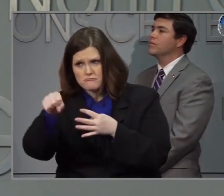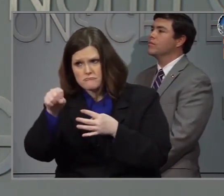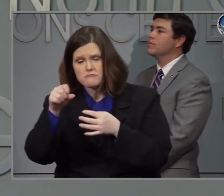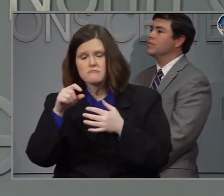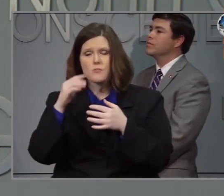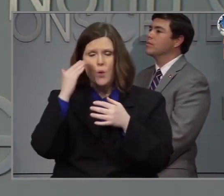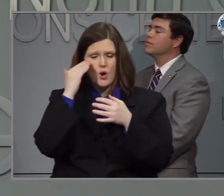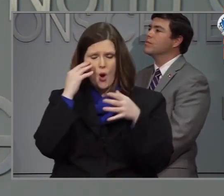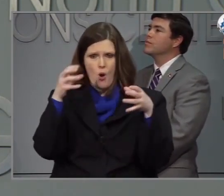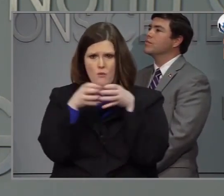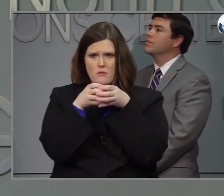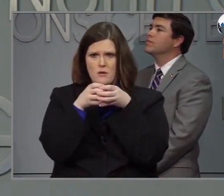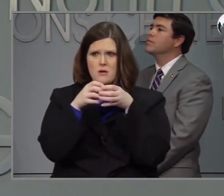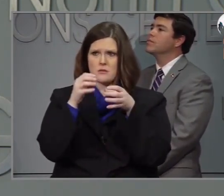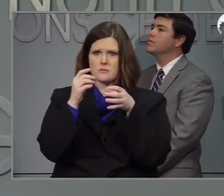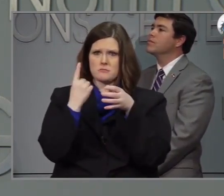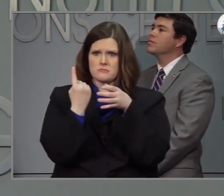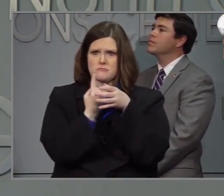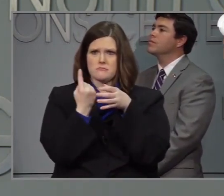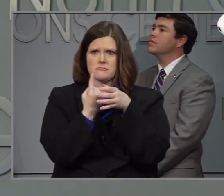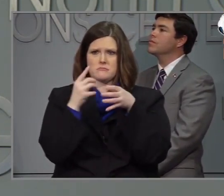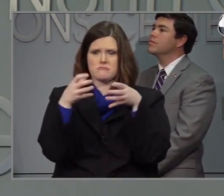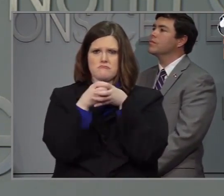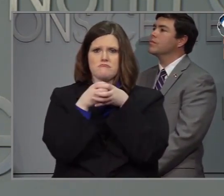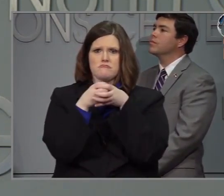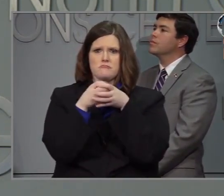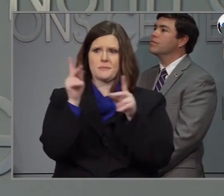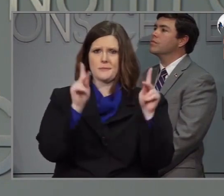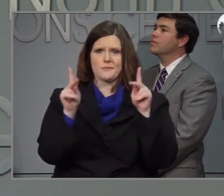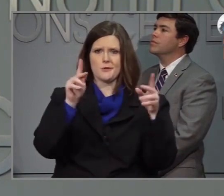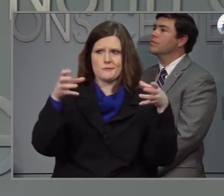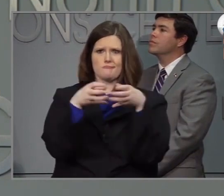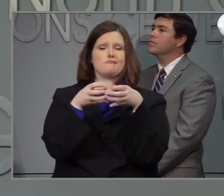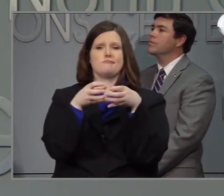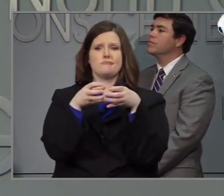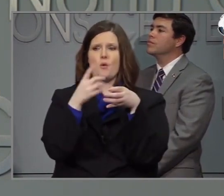sabemos que cuando la gente está encerrada